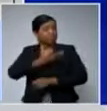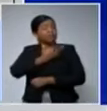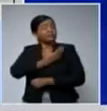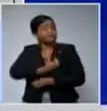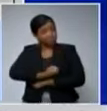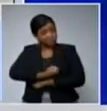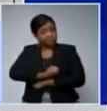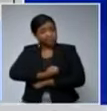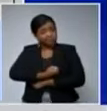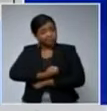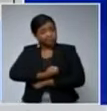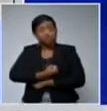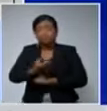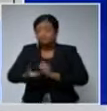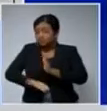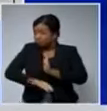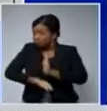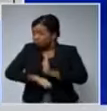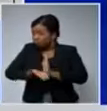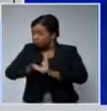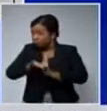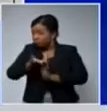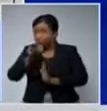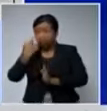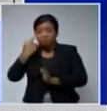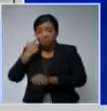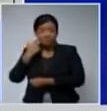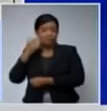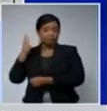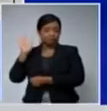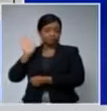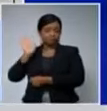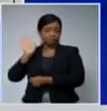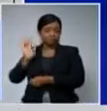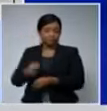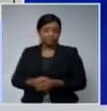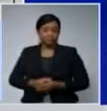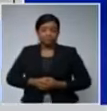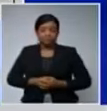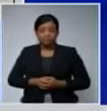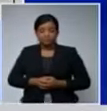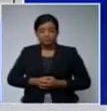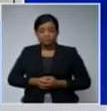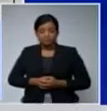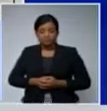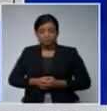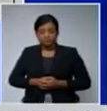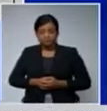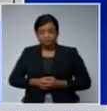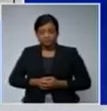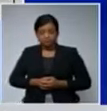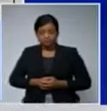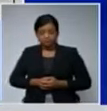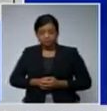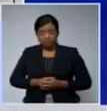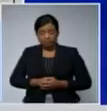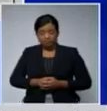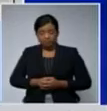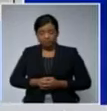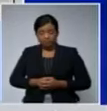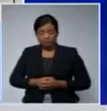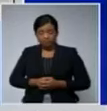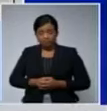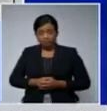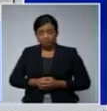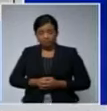un incremento, la curva lo pone de manifiesto, es un incremento de la tasa de incidencia, y